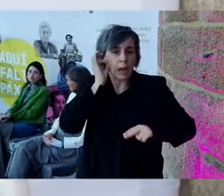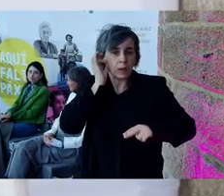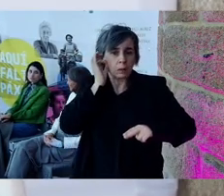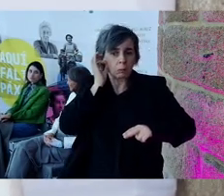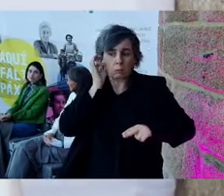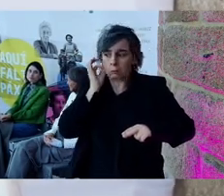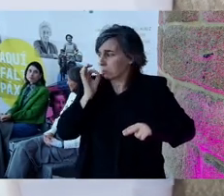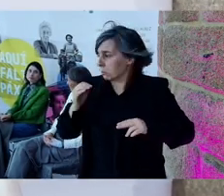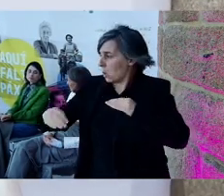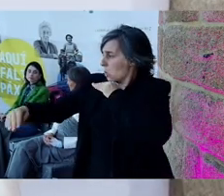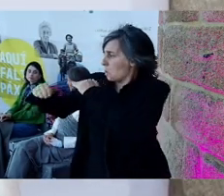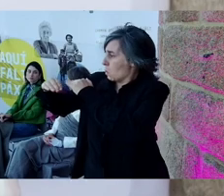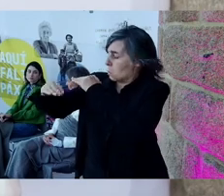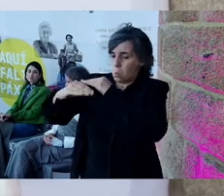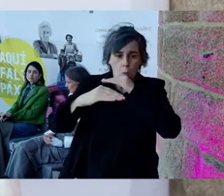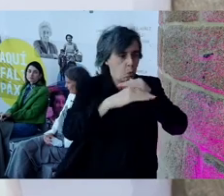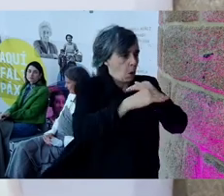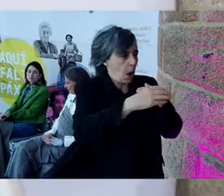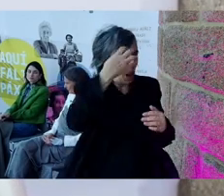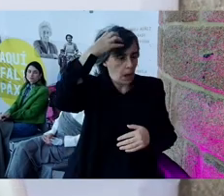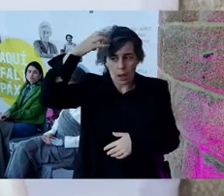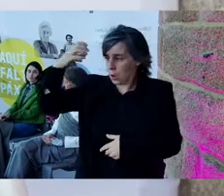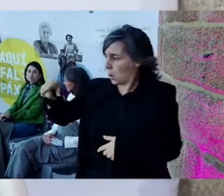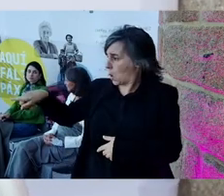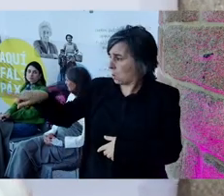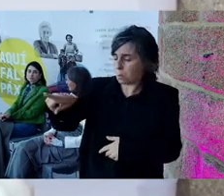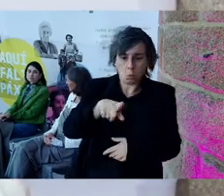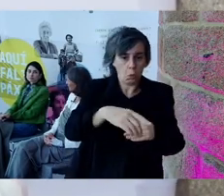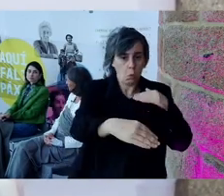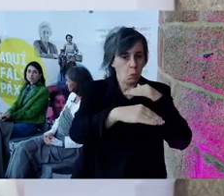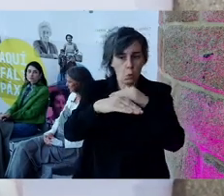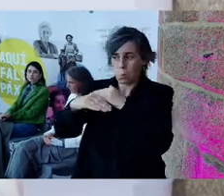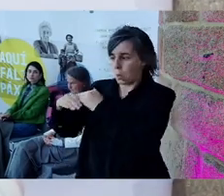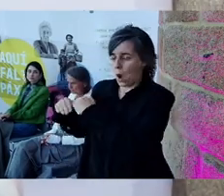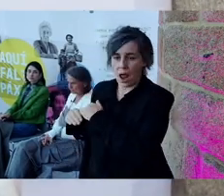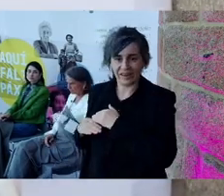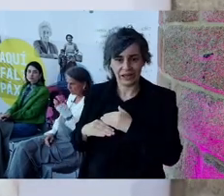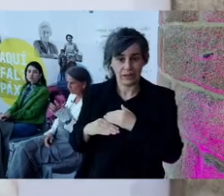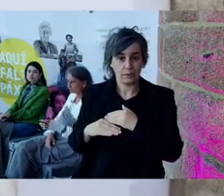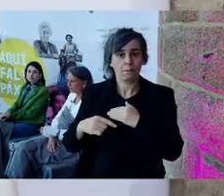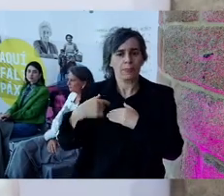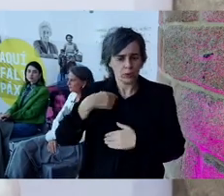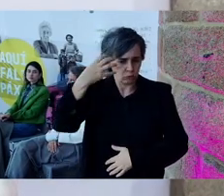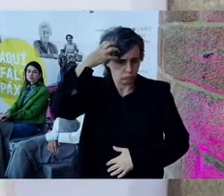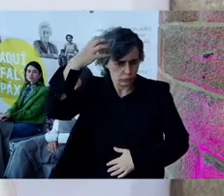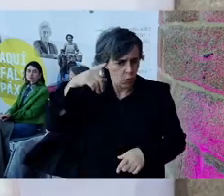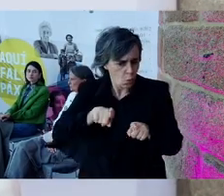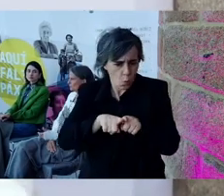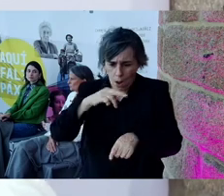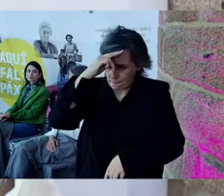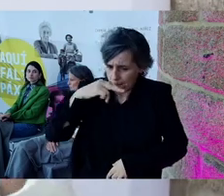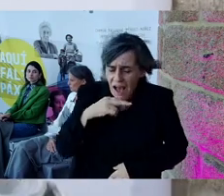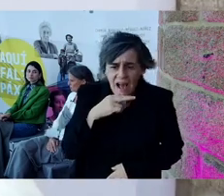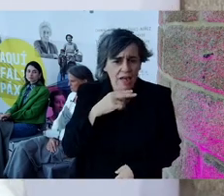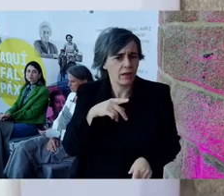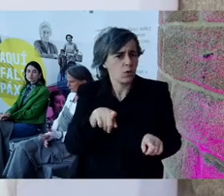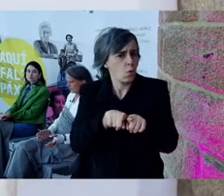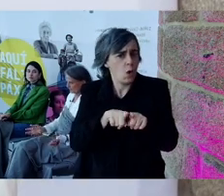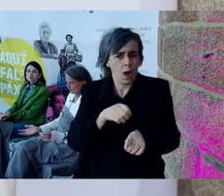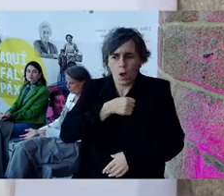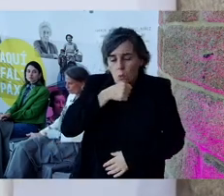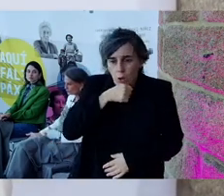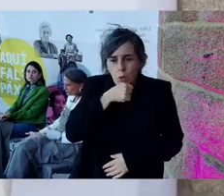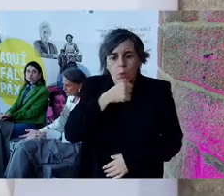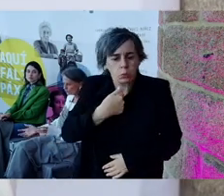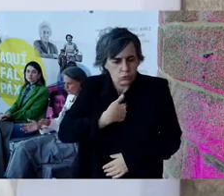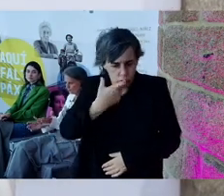hecho de ser mujer que cualquiera de los reyes que la habían precedido. Y como era igual de reina, llevaba la misma corona que había llevado su padre y su abuelo, etcétera, etcétera,